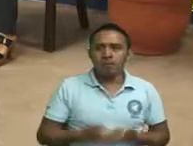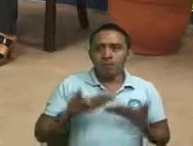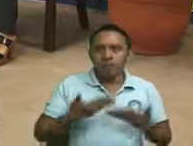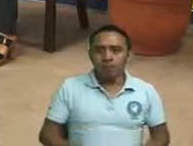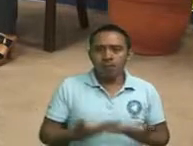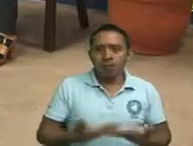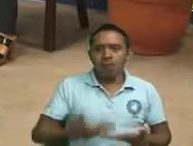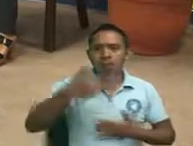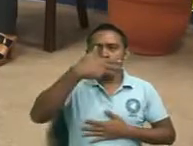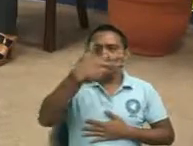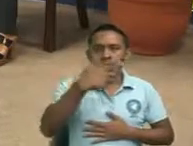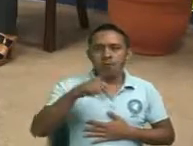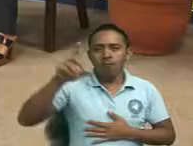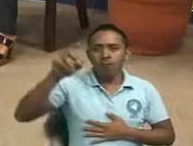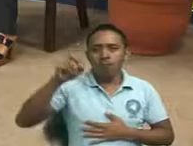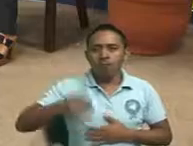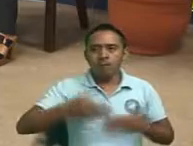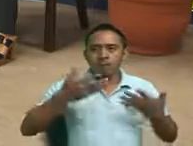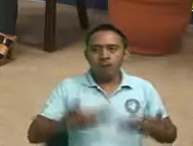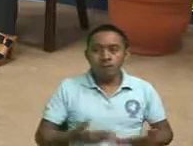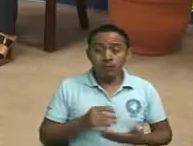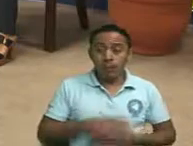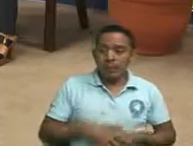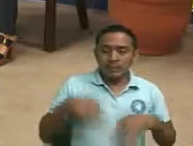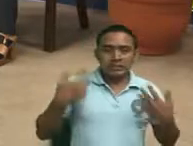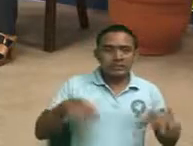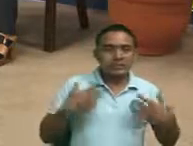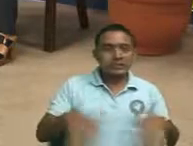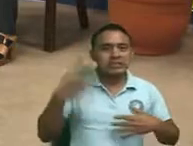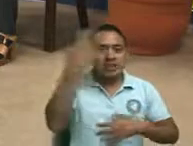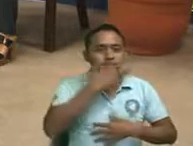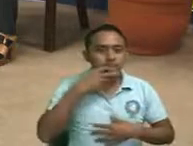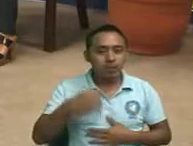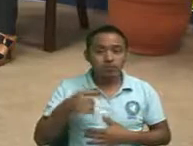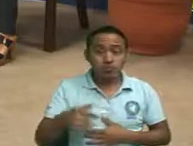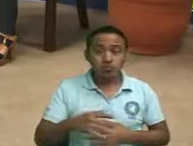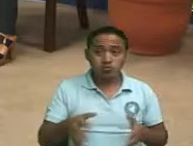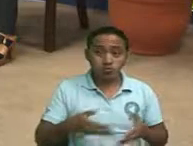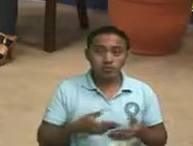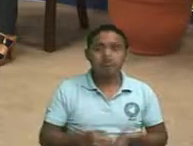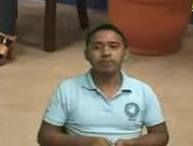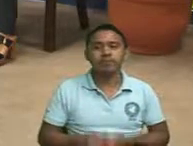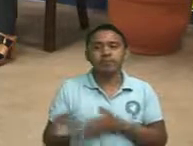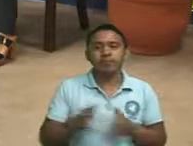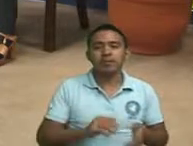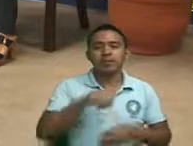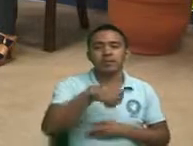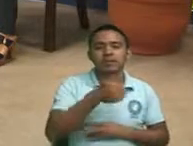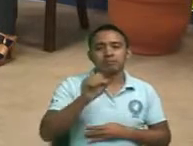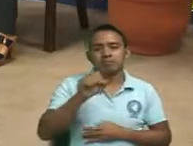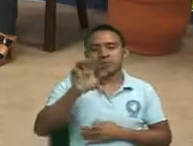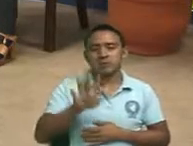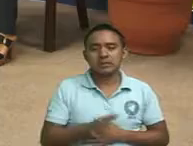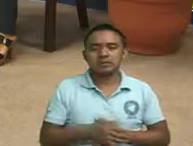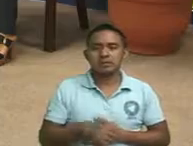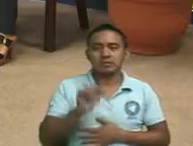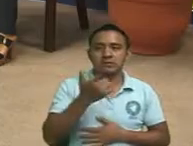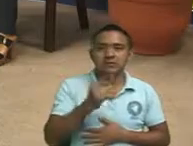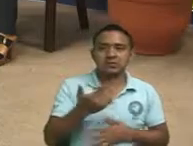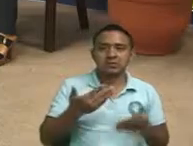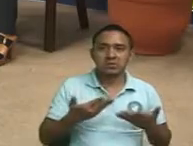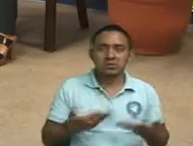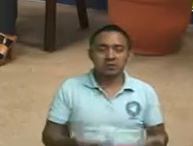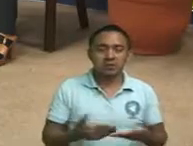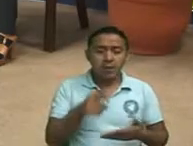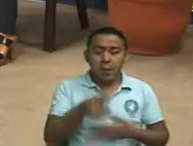10 libras. ¡Qué hermoso! Dice uno, este tremendo chavalote. Cuando nace un niño con 6.5 libras, 7 libras, dice,